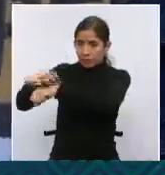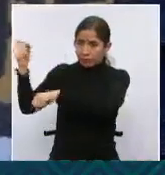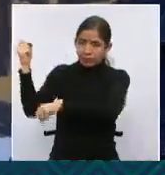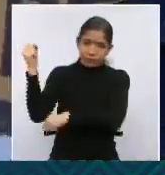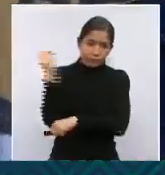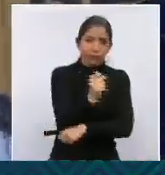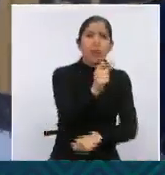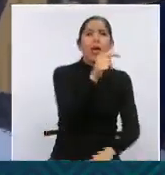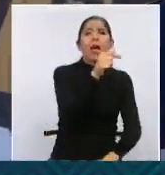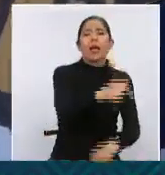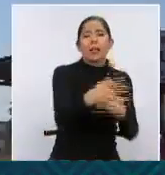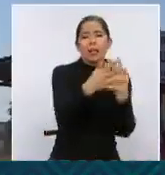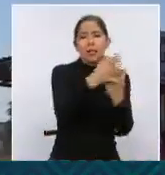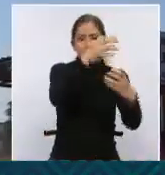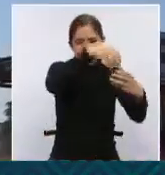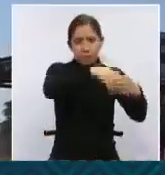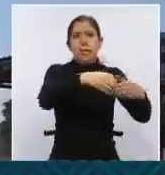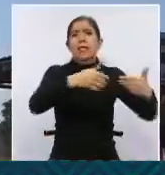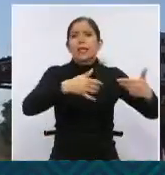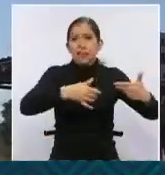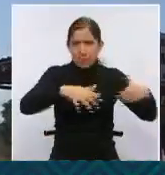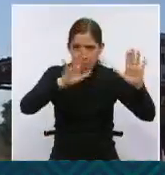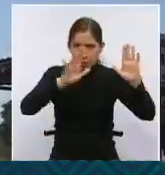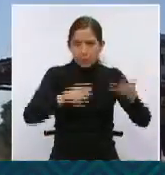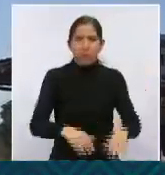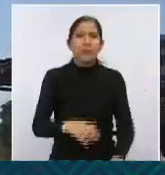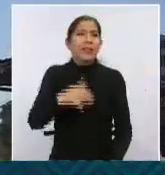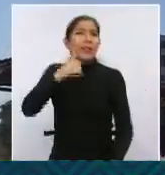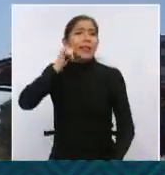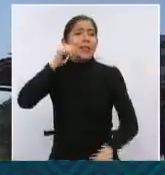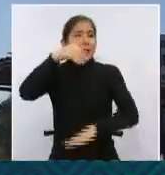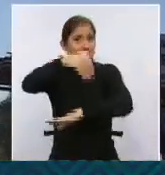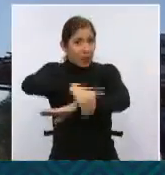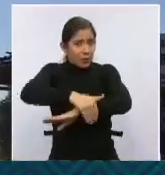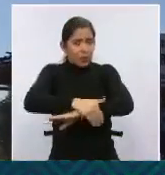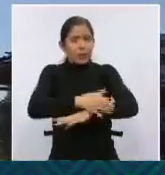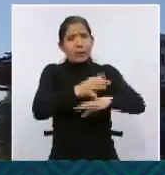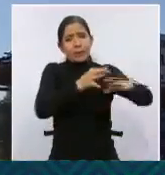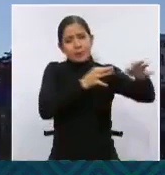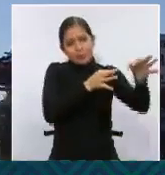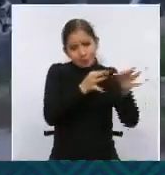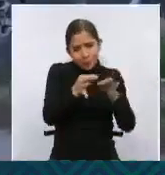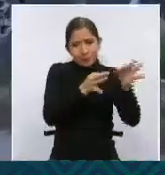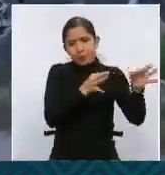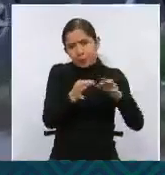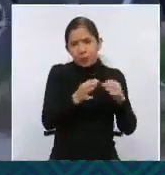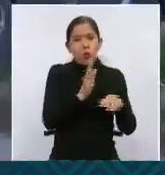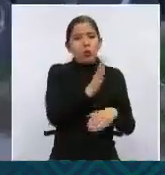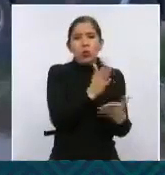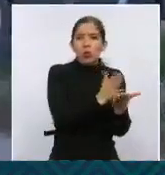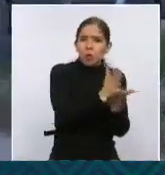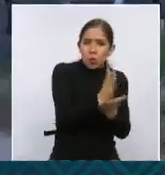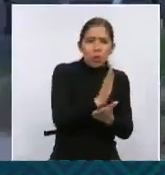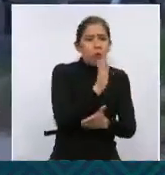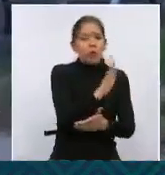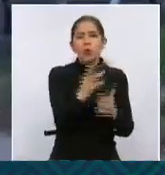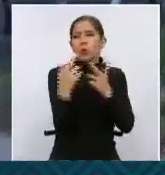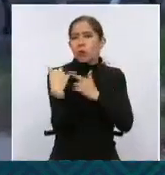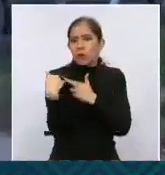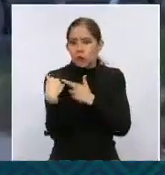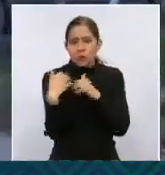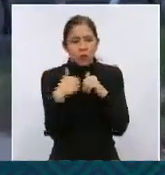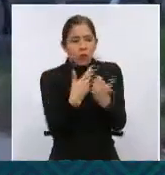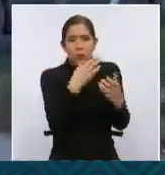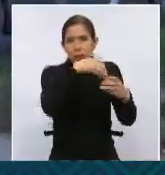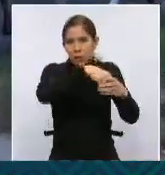recinto penitenciario. El día de ayer, en horas de la noche, se le explica el procedimiento, los derechos y deberes y obligaciones que existen como privada de